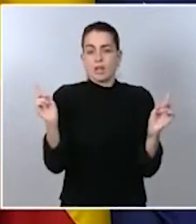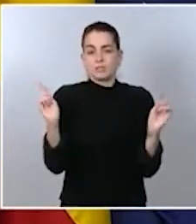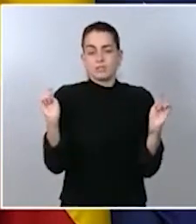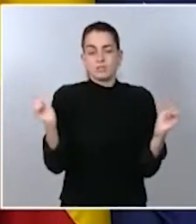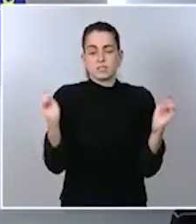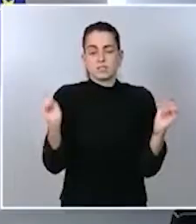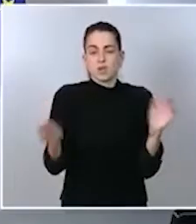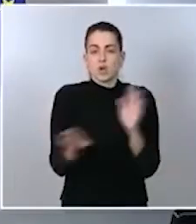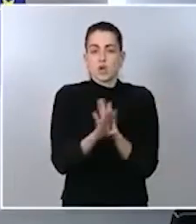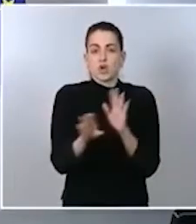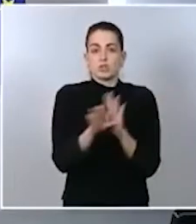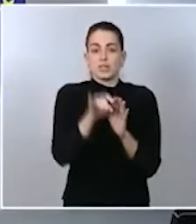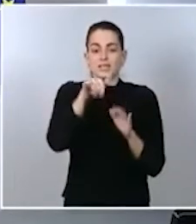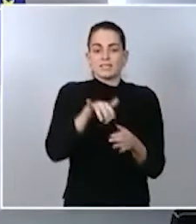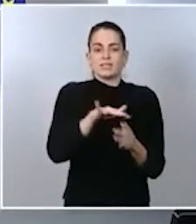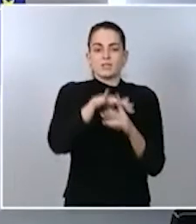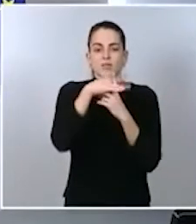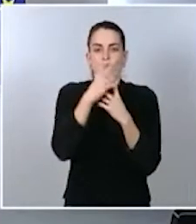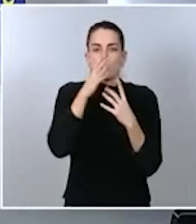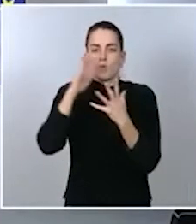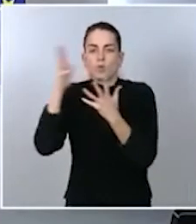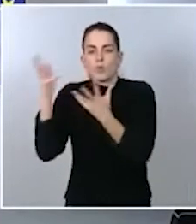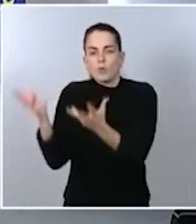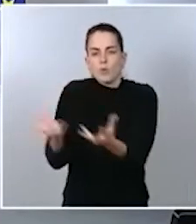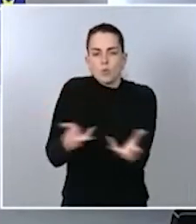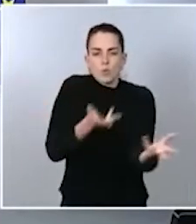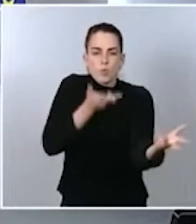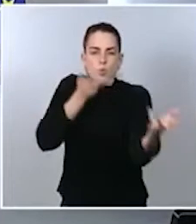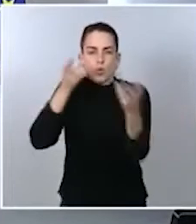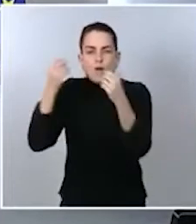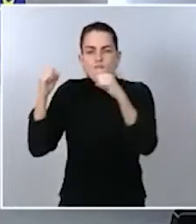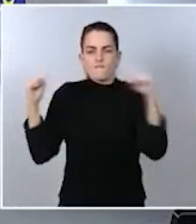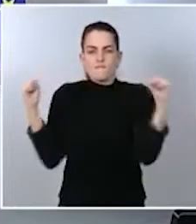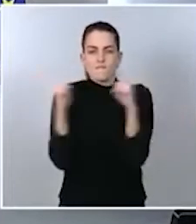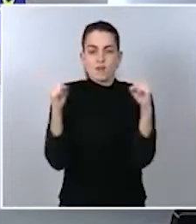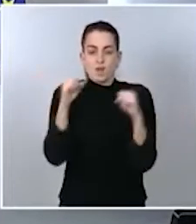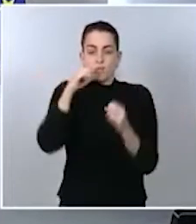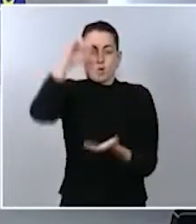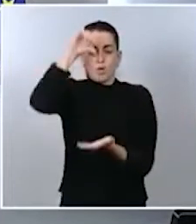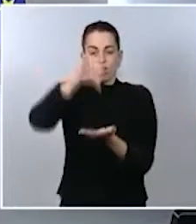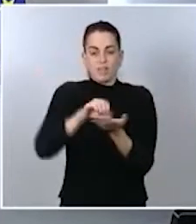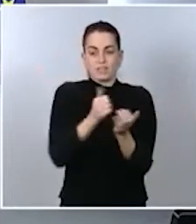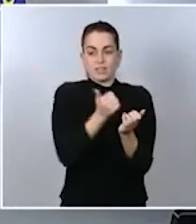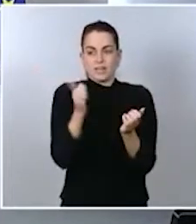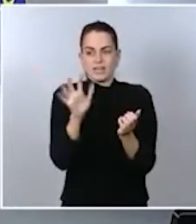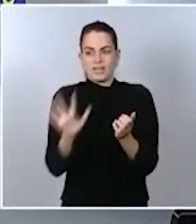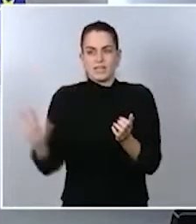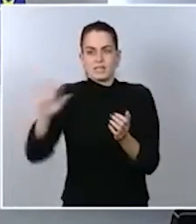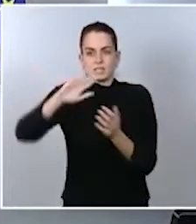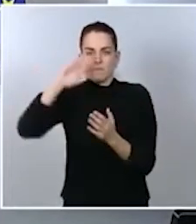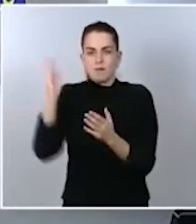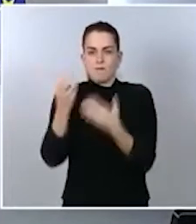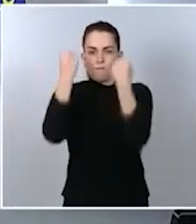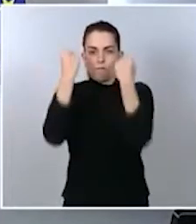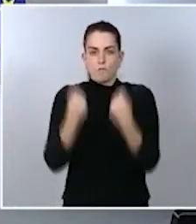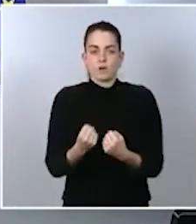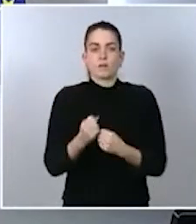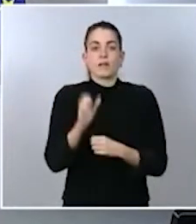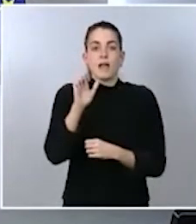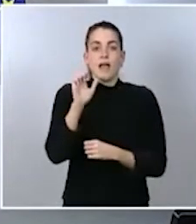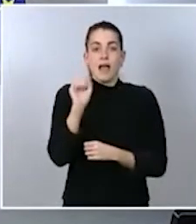ola de frío que está azotando especialmente el centro y el este peninsular la agencia estatal de metereología aemet